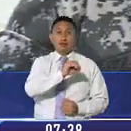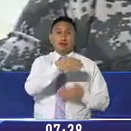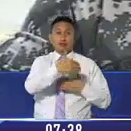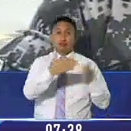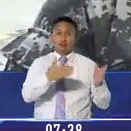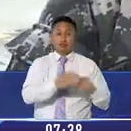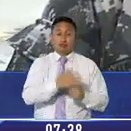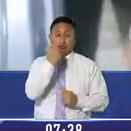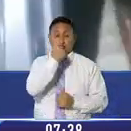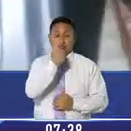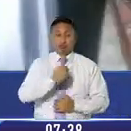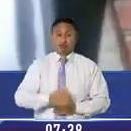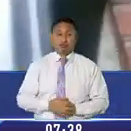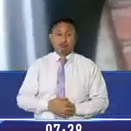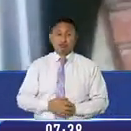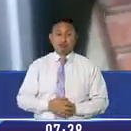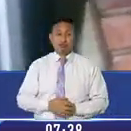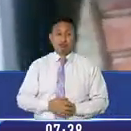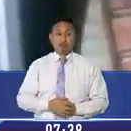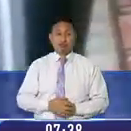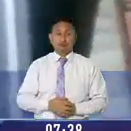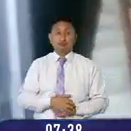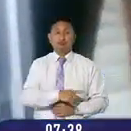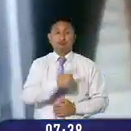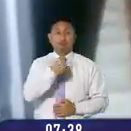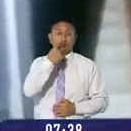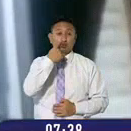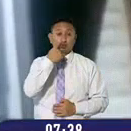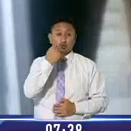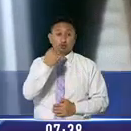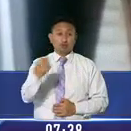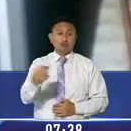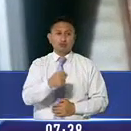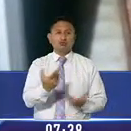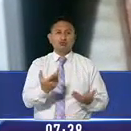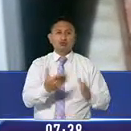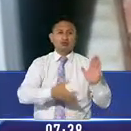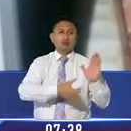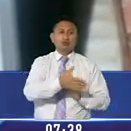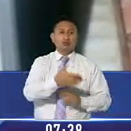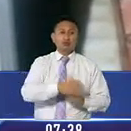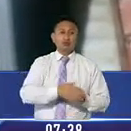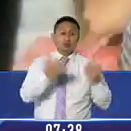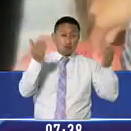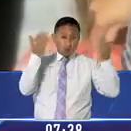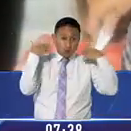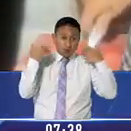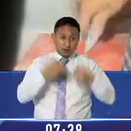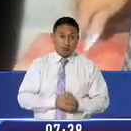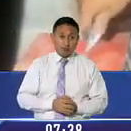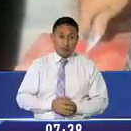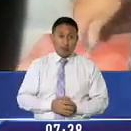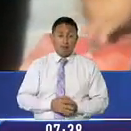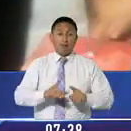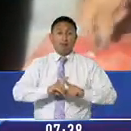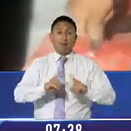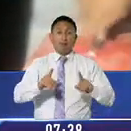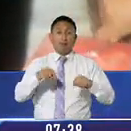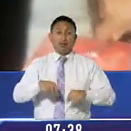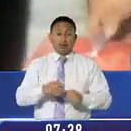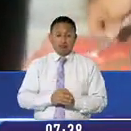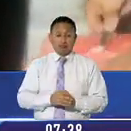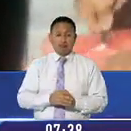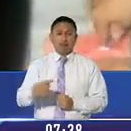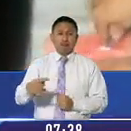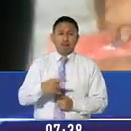de cocaína. Según las versiones del chofer del vehículo, la droga tenía como destino la ciudad de Guayaquil, pero los antisociales tomaban rutas alternas y de